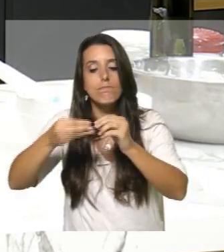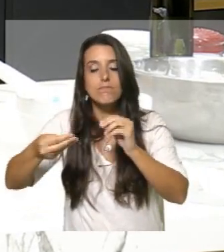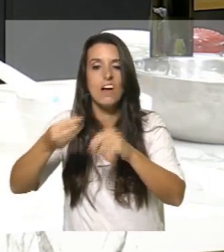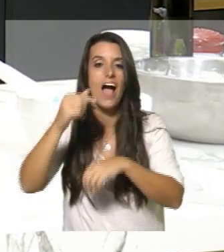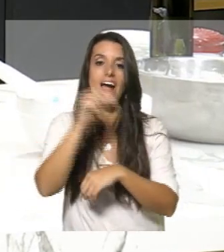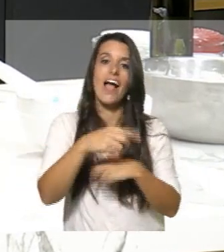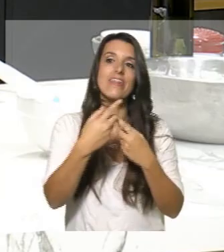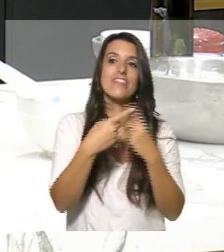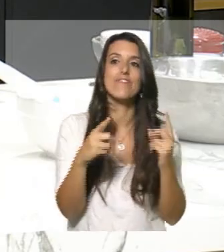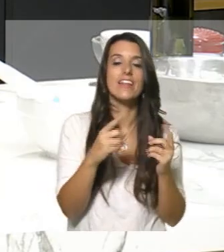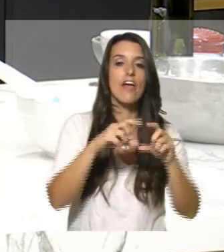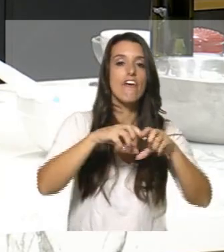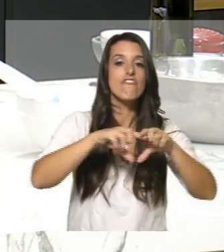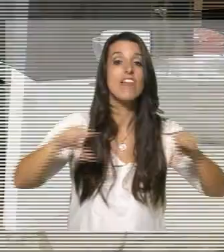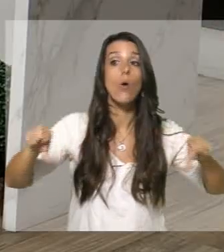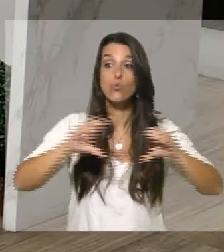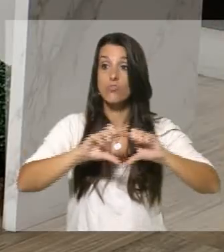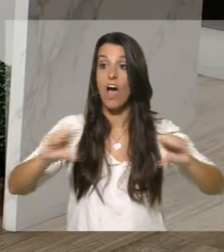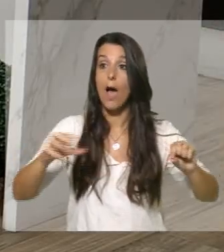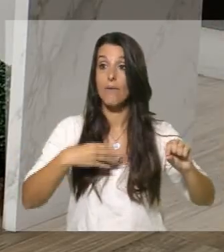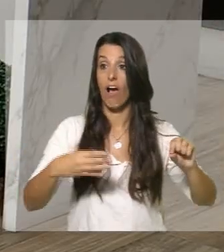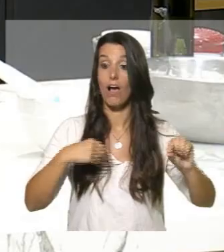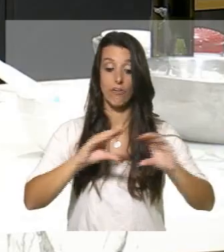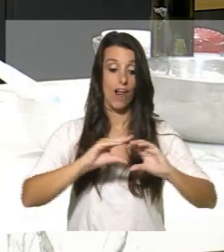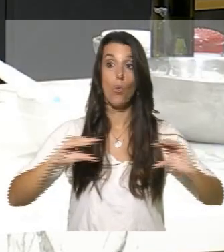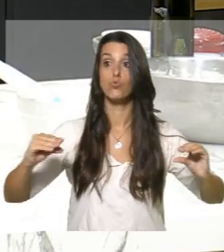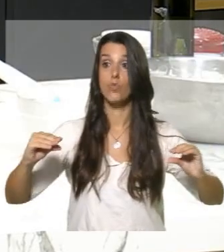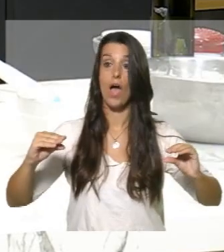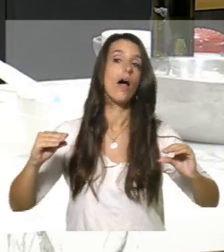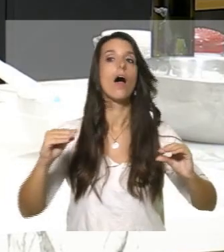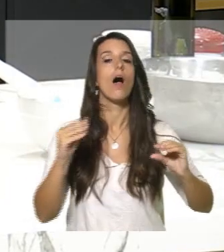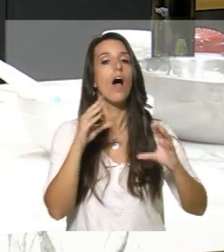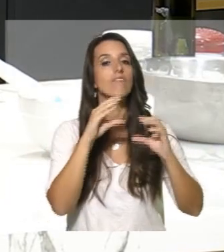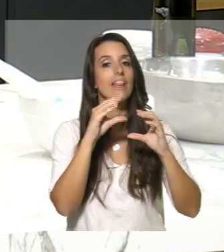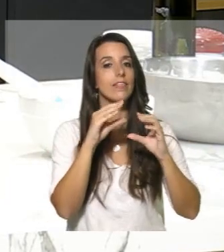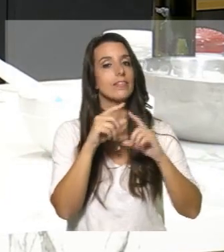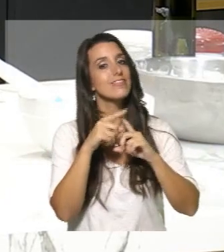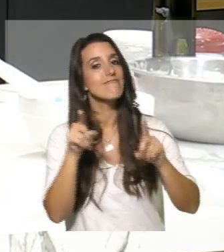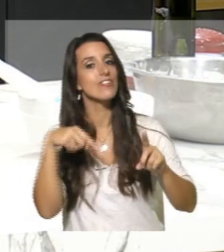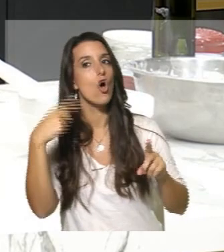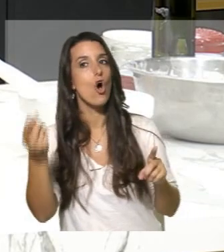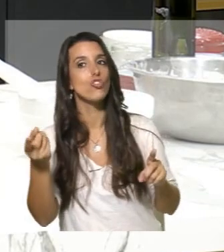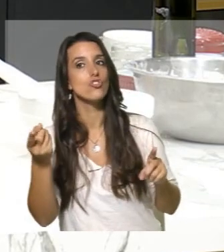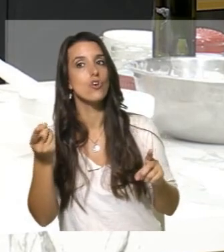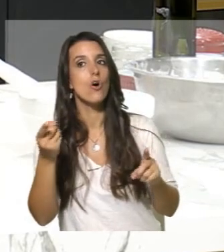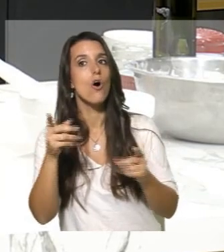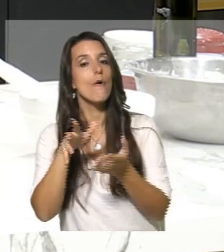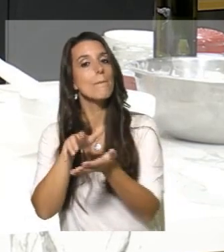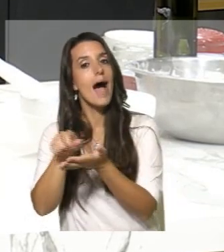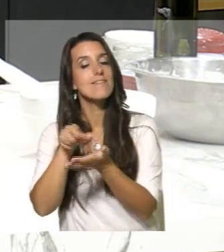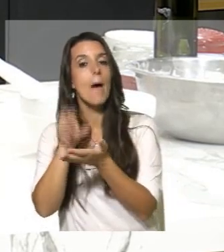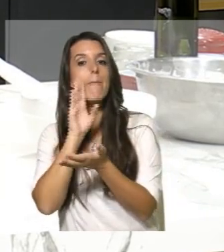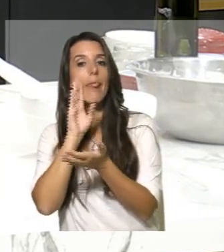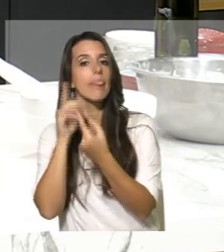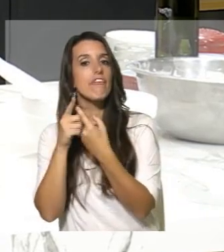estamos acostumbrados como a la flauta típica, claro, blanquita, tierna, ¿no? Entonces el pan de masa madre es otro formato